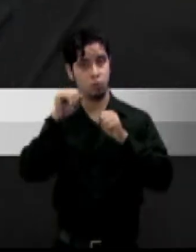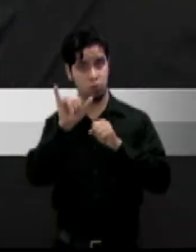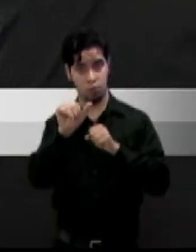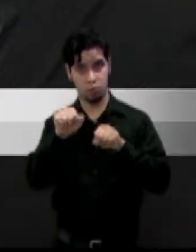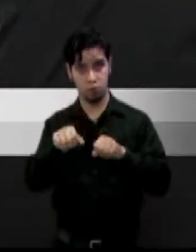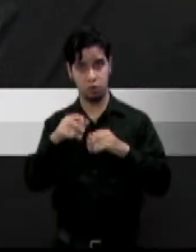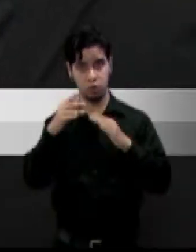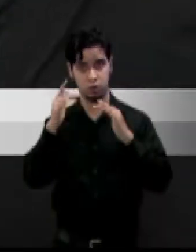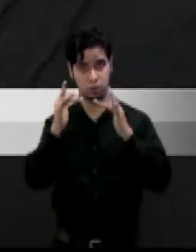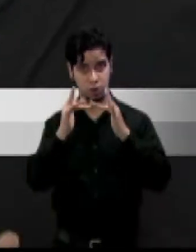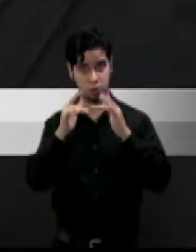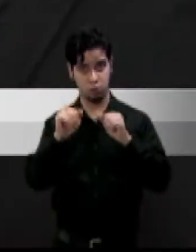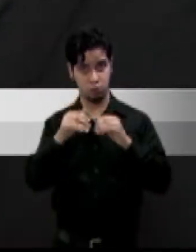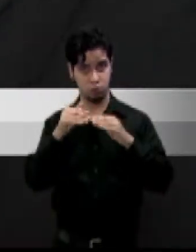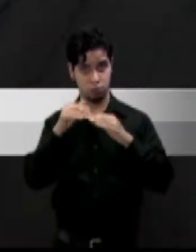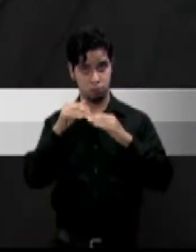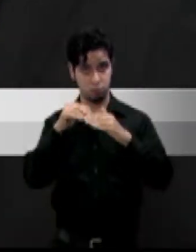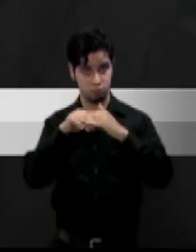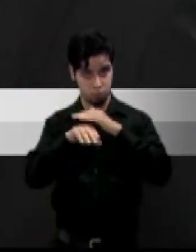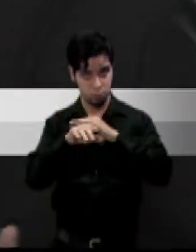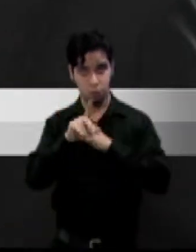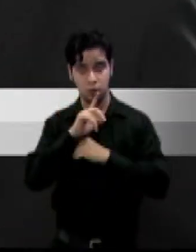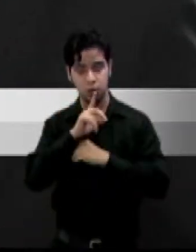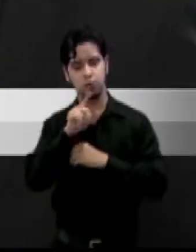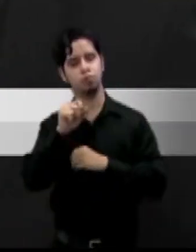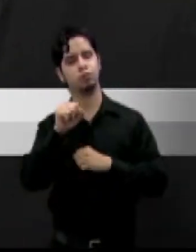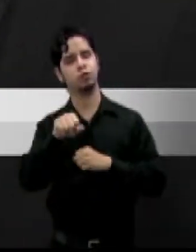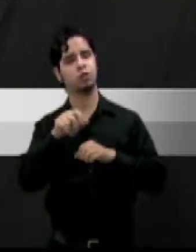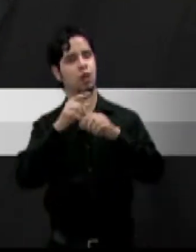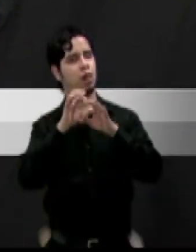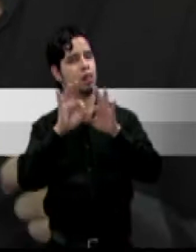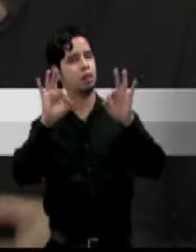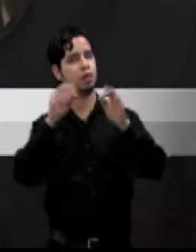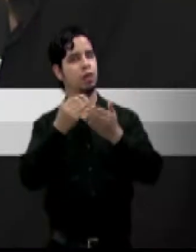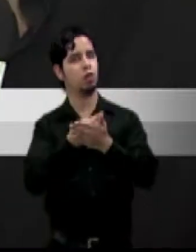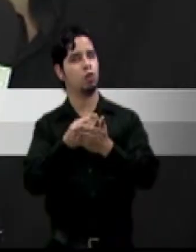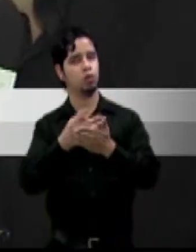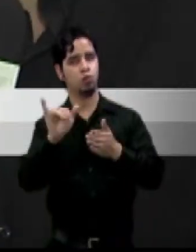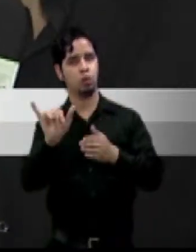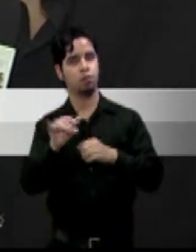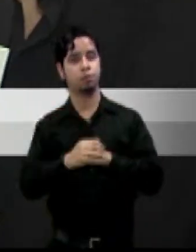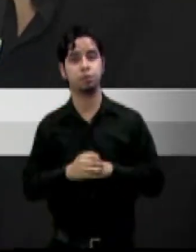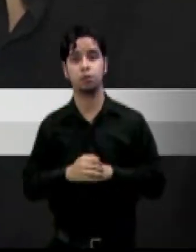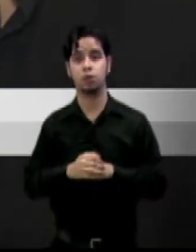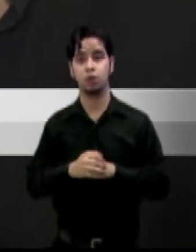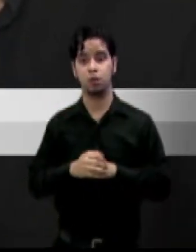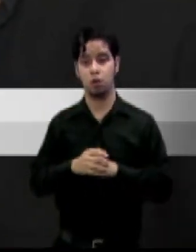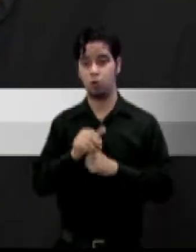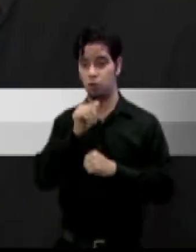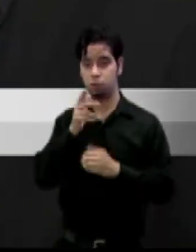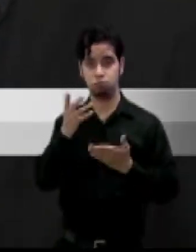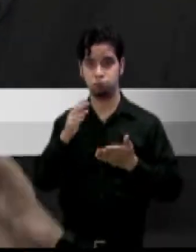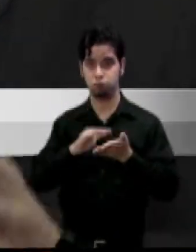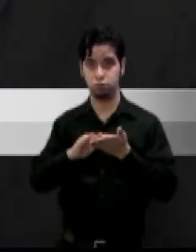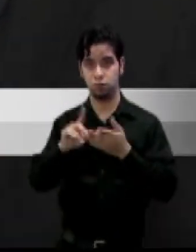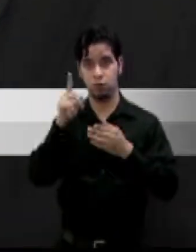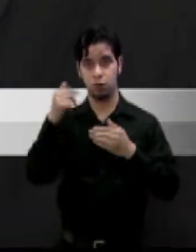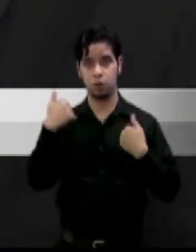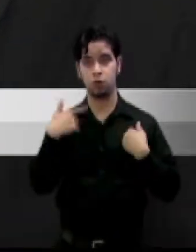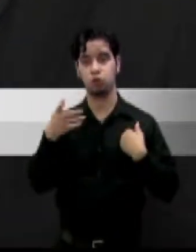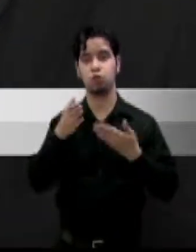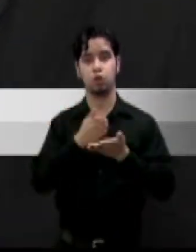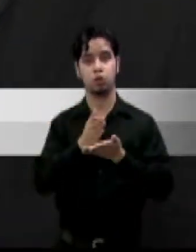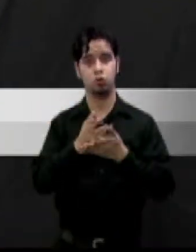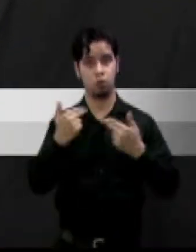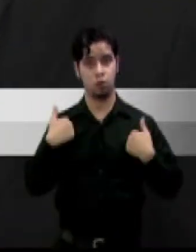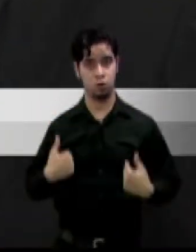Y es totalmente libre de costo. Perfecto, así que no hay problemas para poder accesar información, que usted sepa cuáles son los derechos humanos que le garantizan a